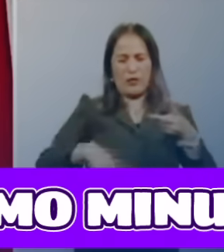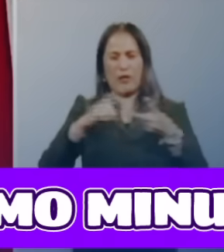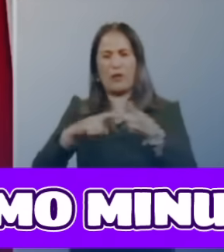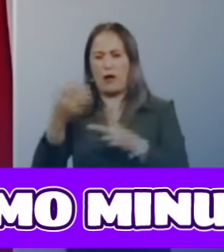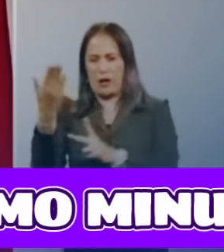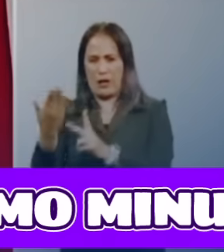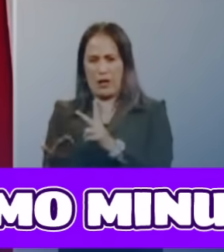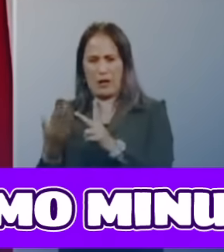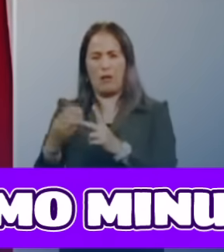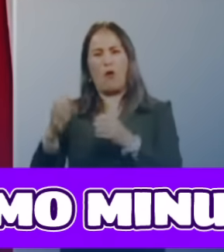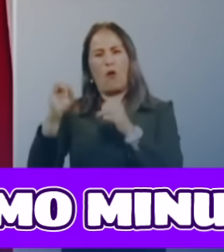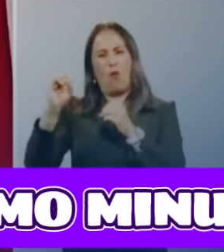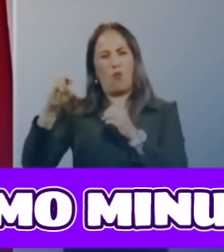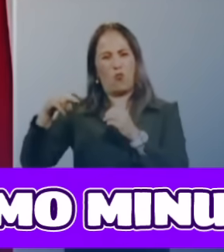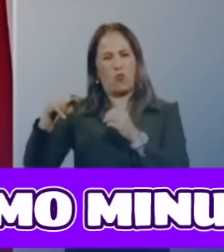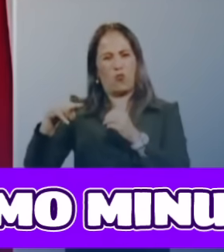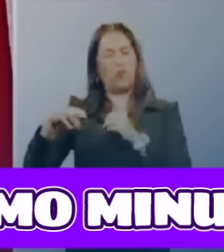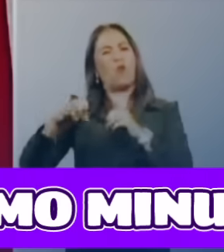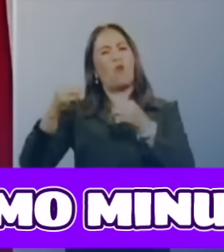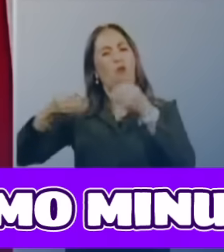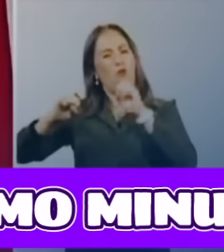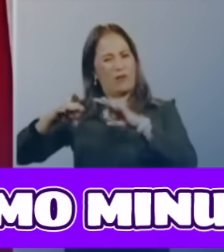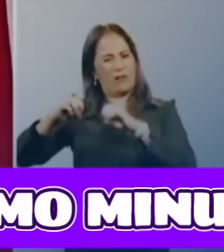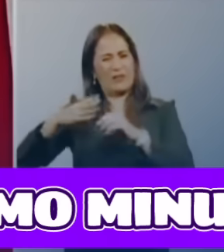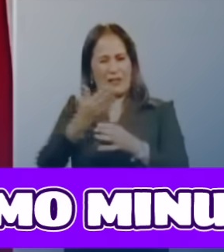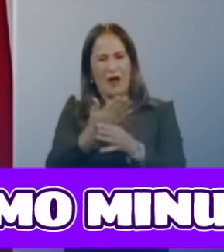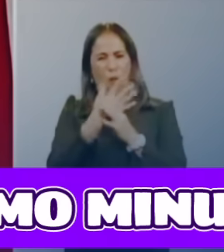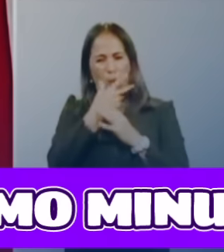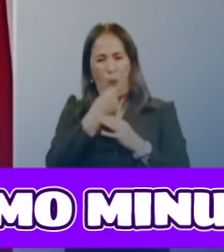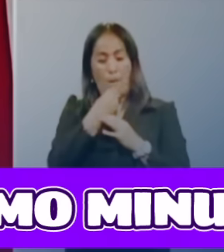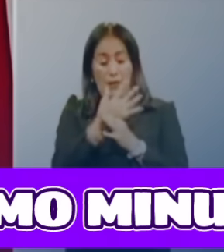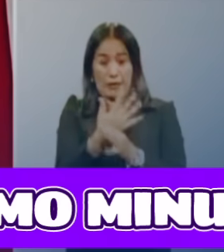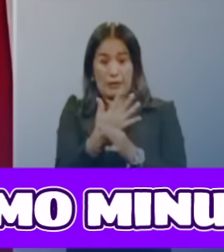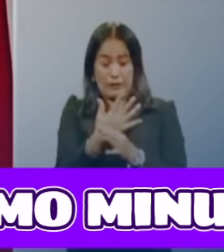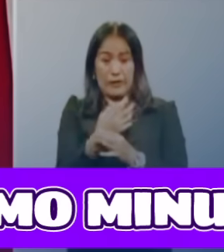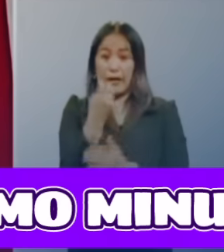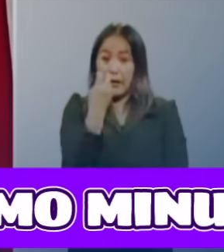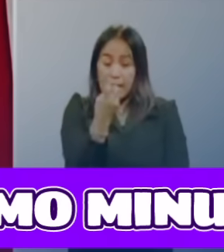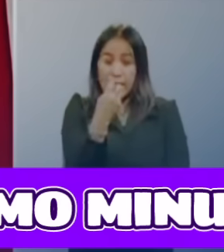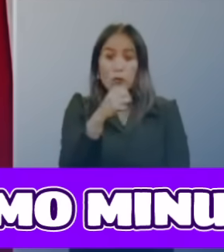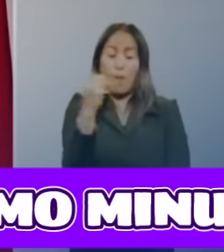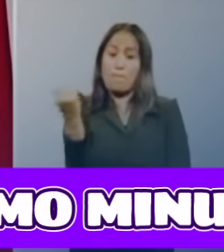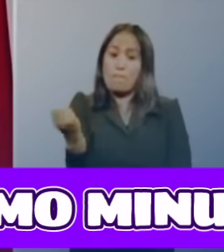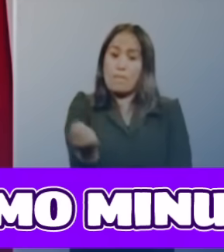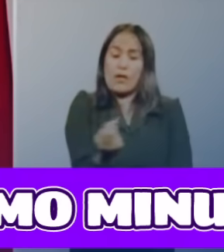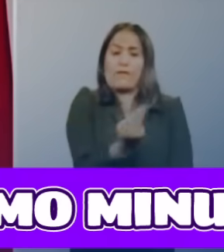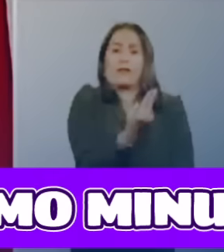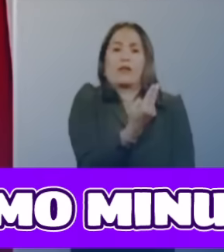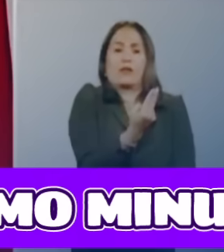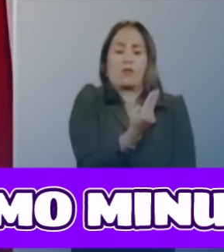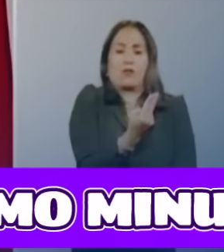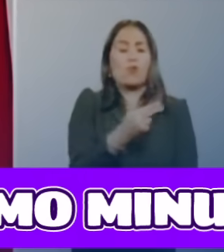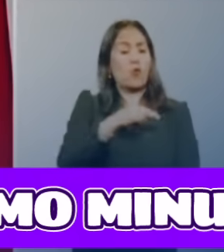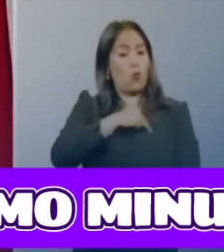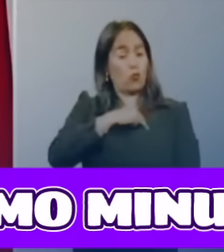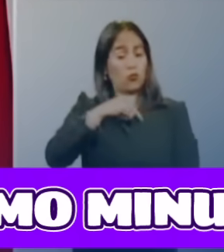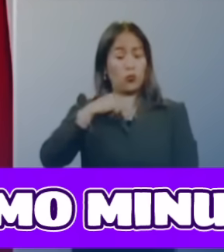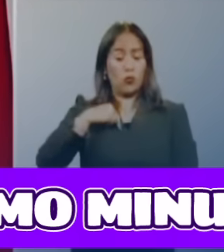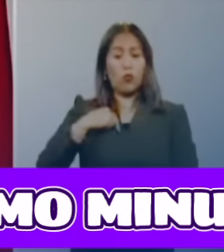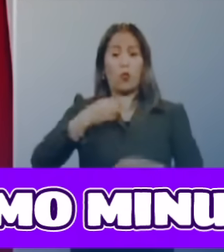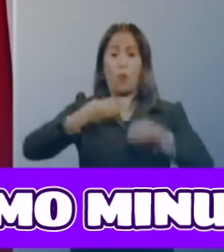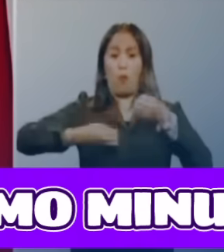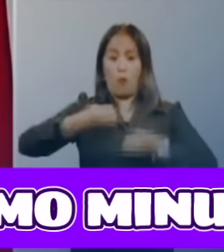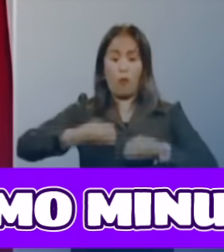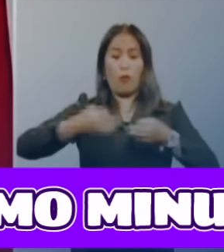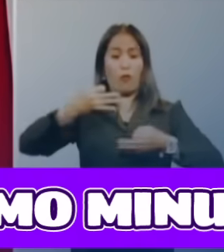alto comisionado, no es un privilegio de quienes impartimos o